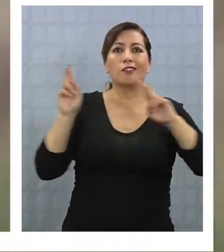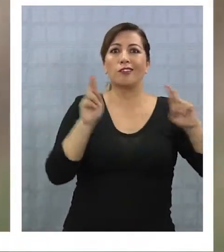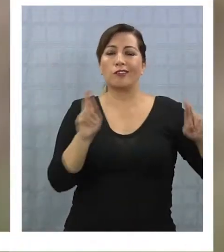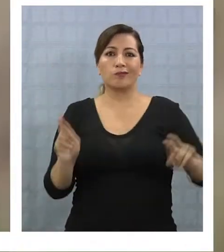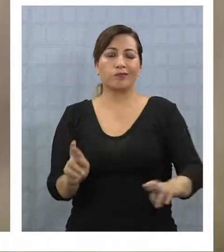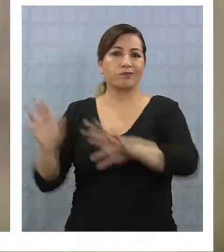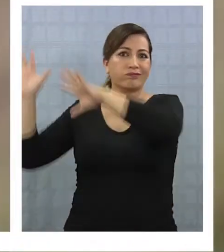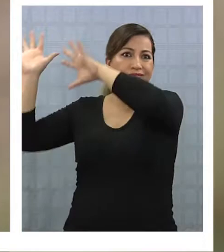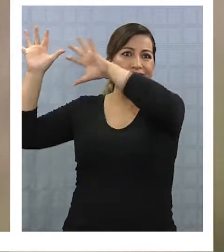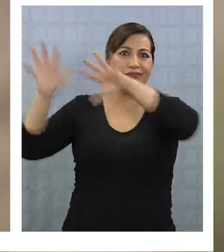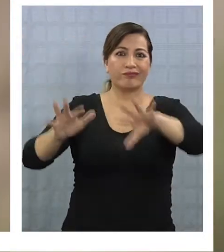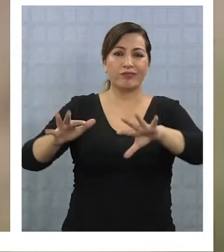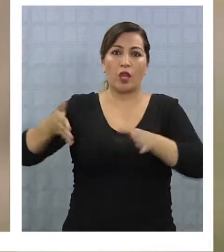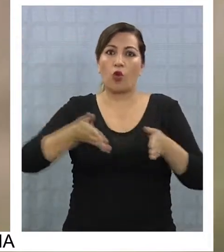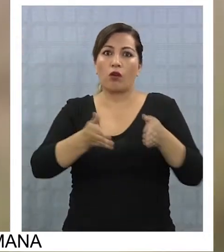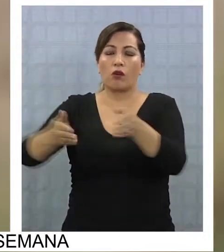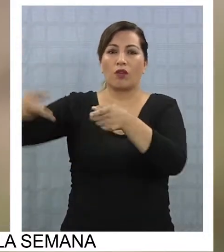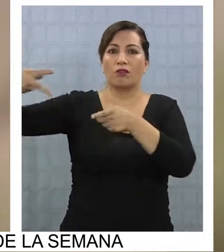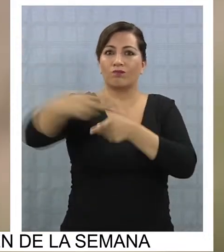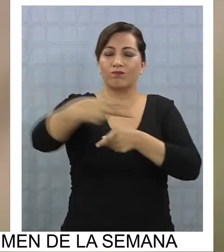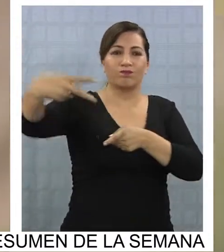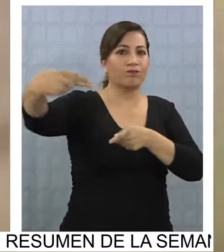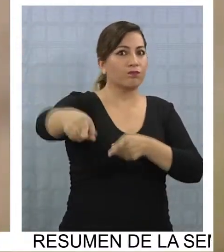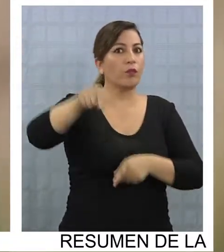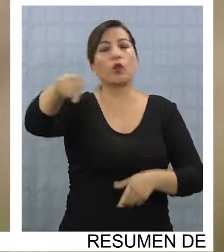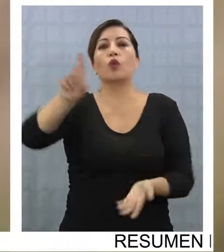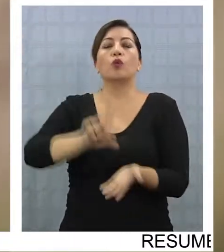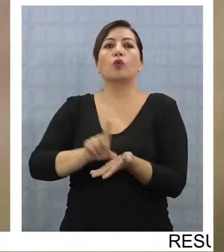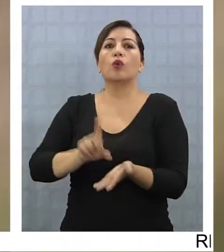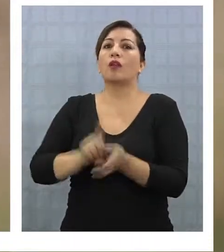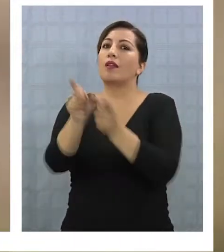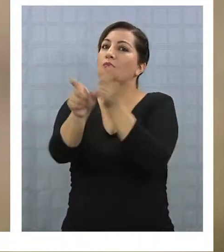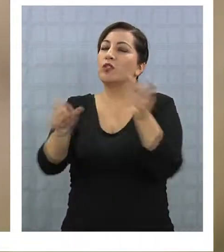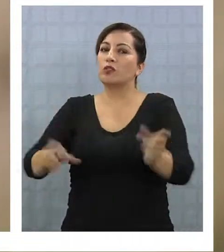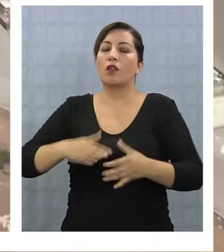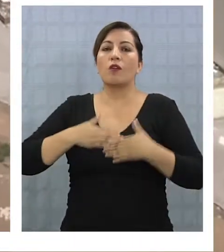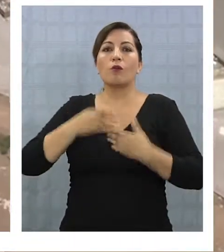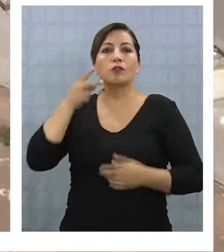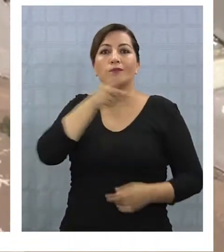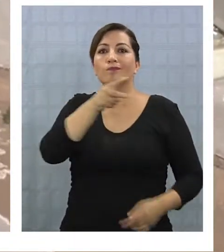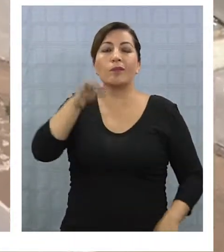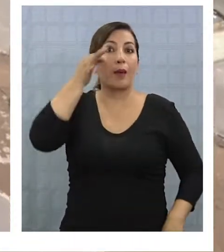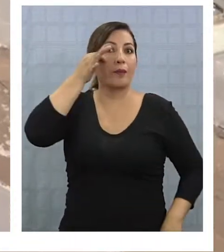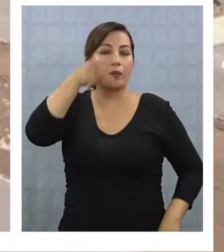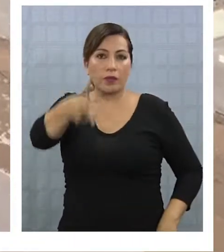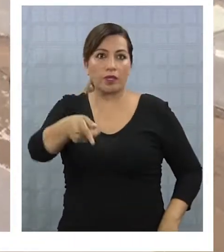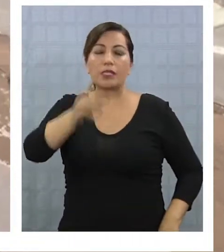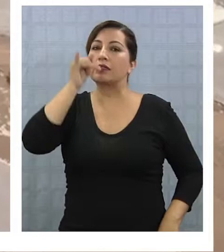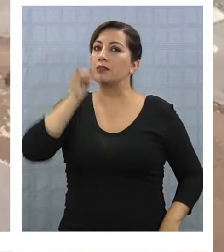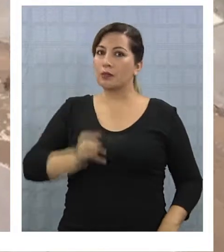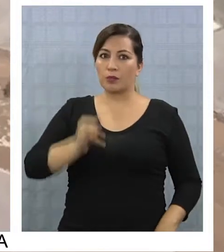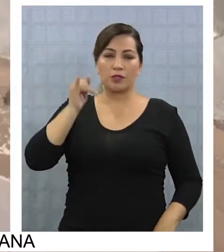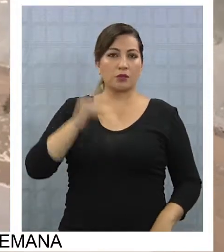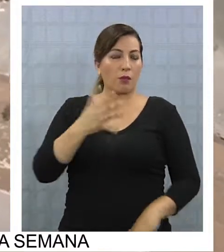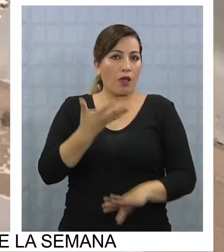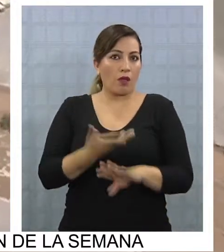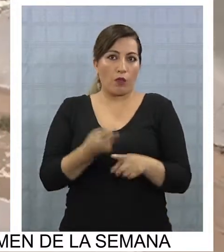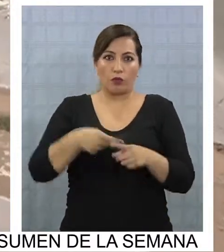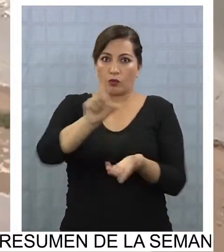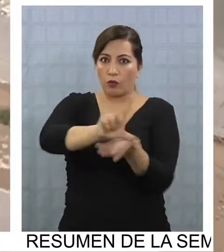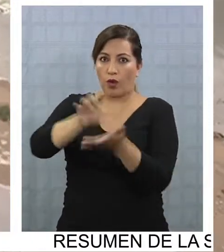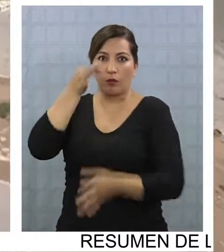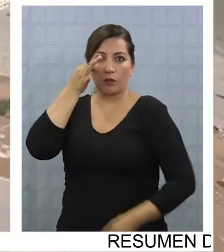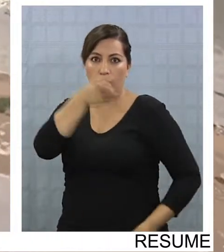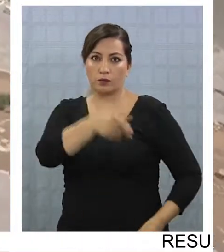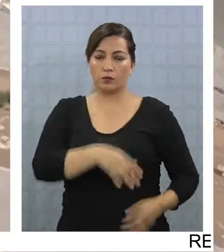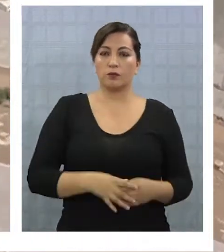bajadas que ha tenido el agua han cortado los caminos a lugares muy apetecidos turísticamente, aunque siempre existen